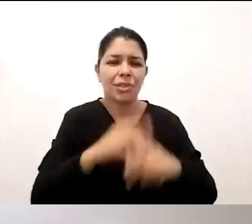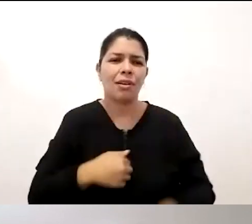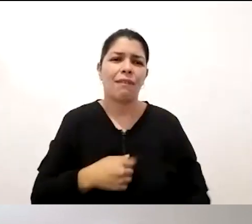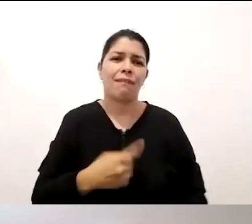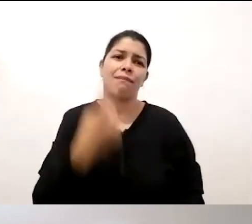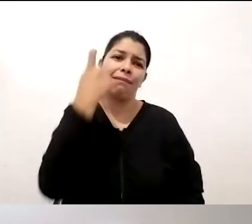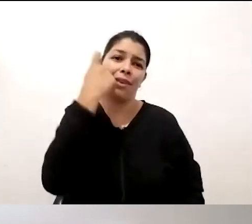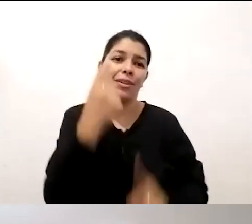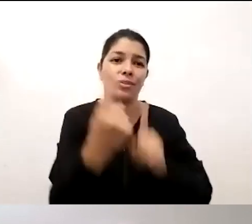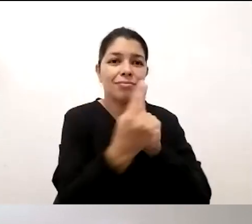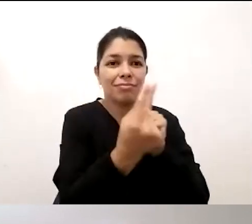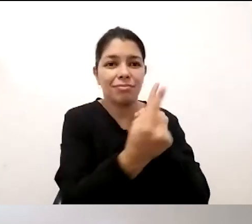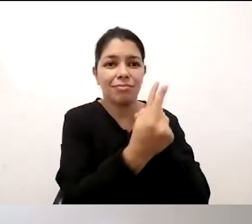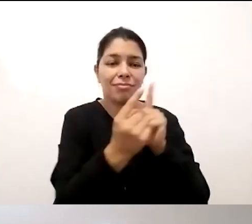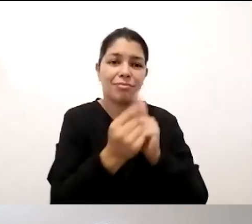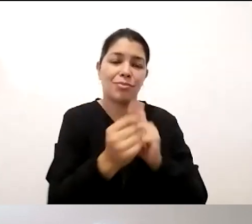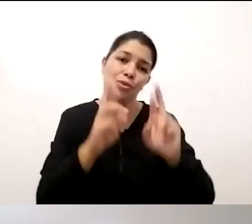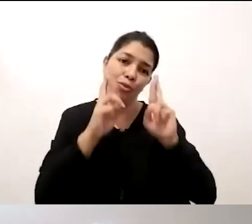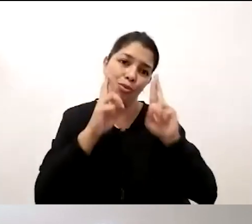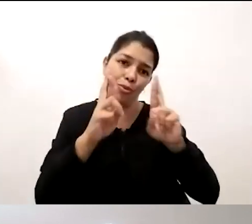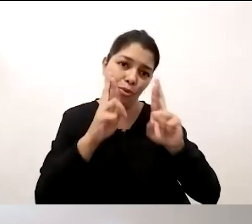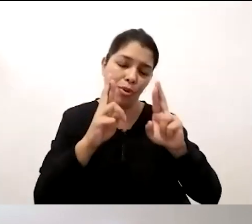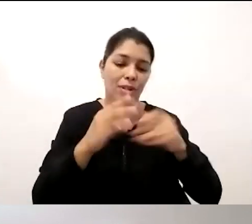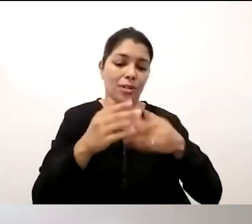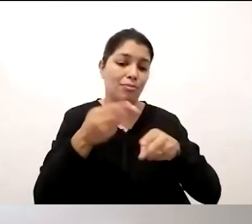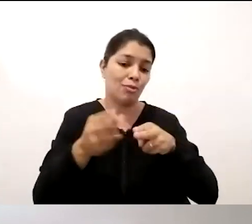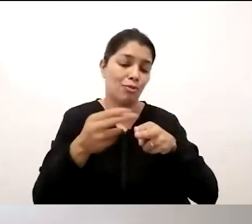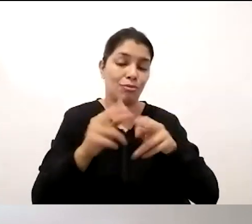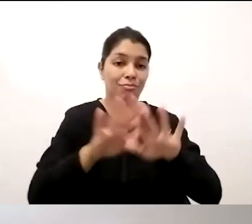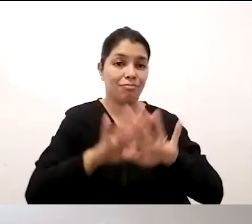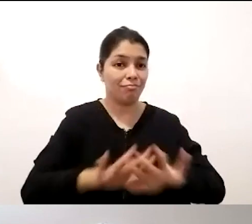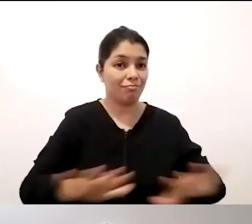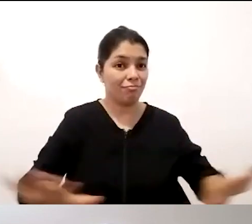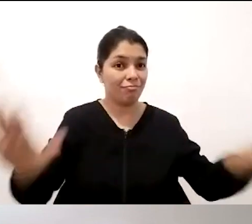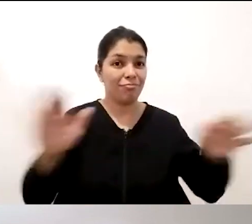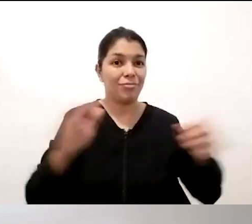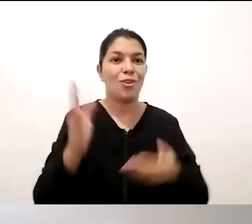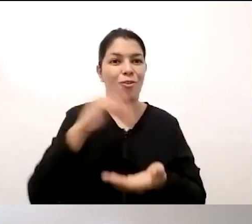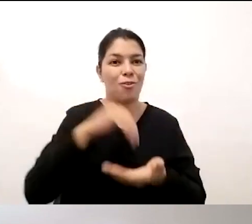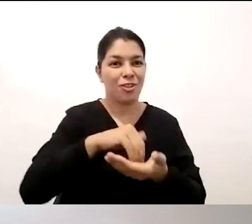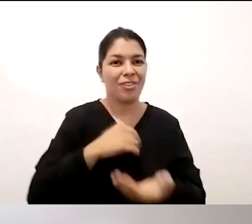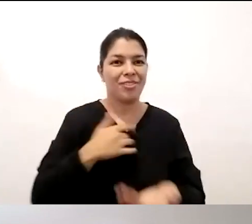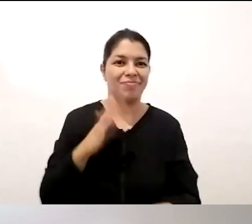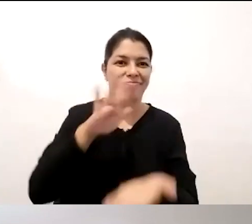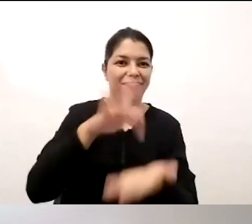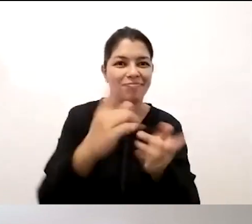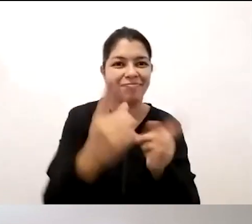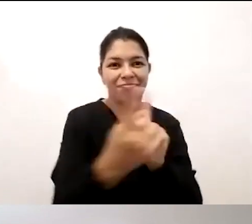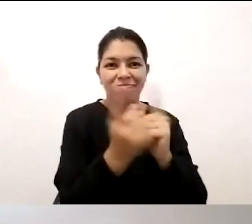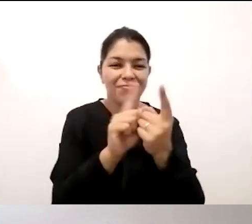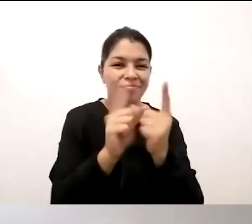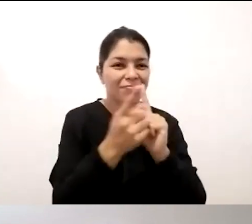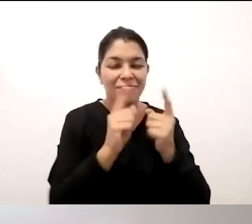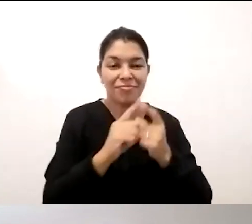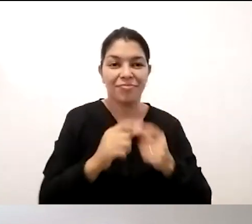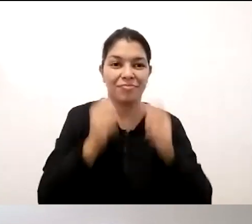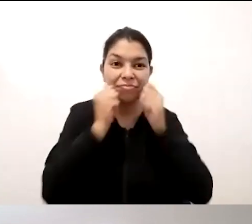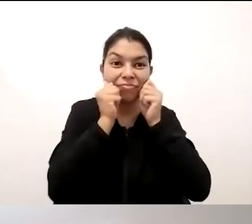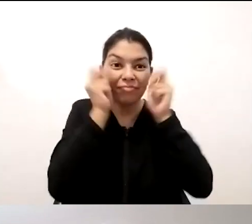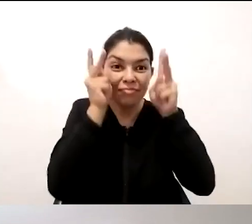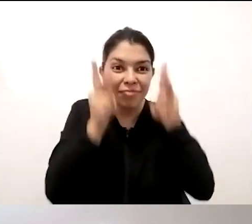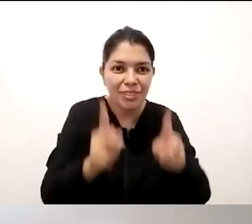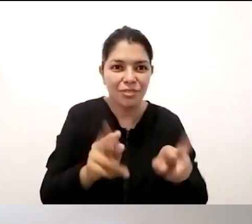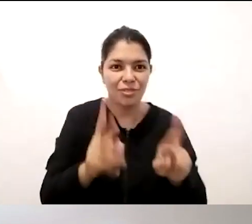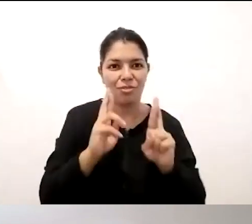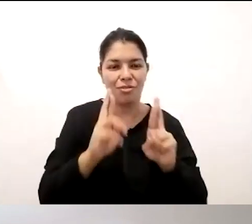y seguimos confiando en que todo esto pronto pasará, que vamos a estar con ustedes compartiendo estos espacios de manera presencial que